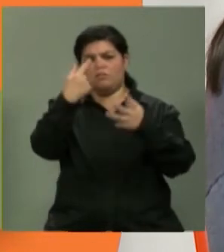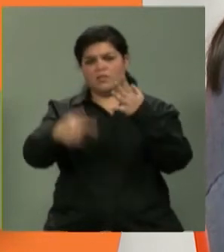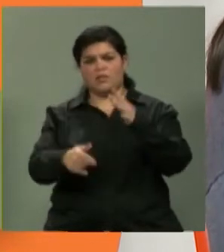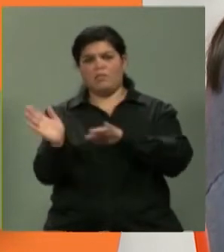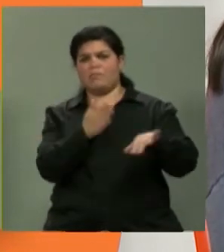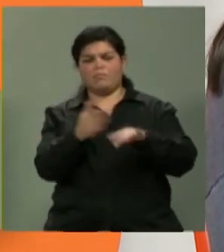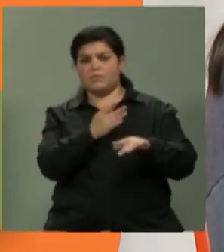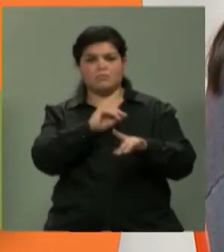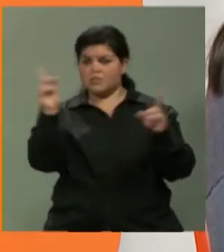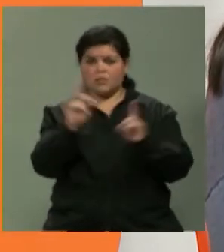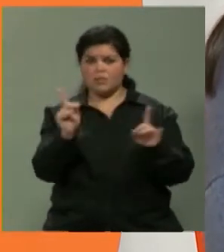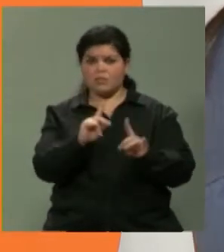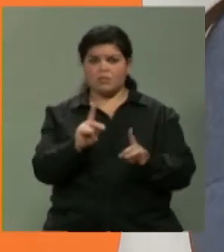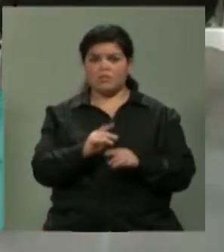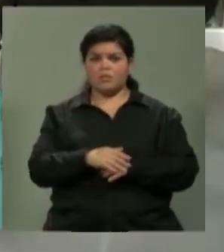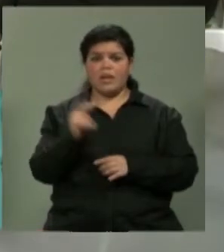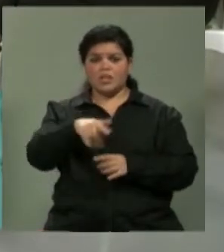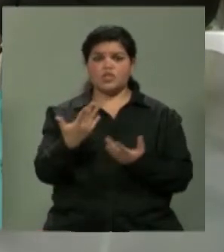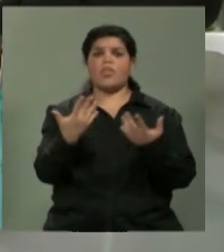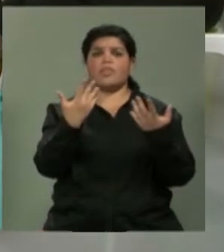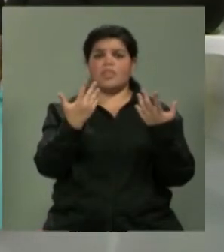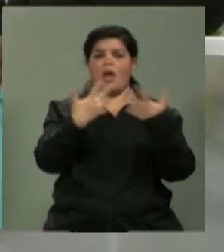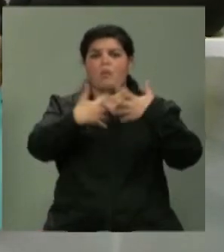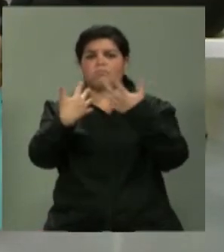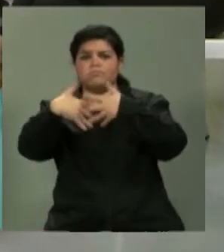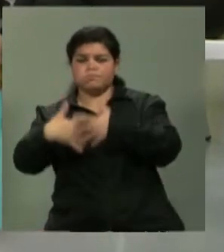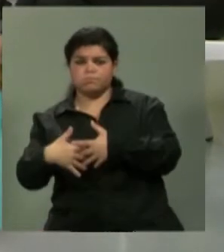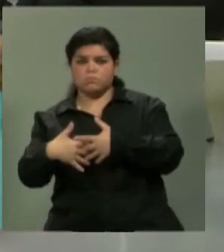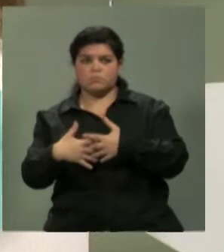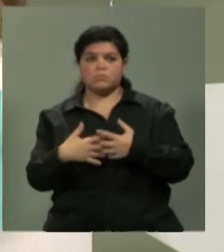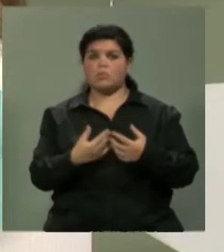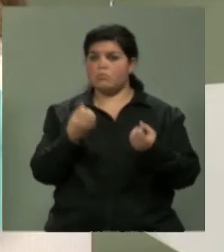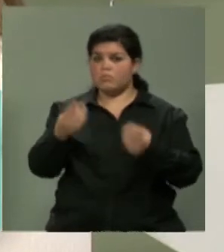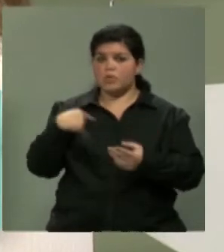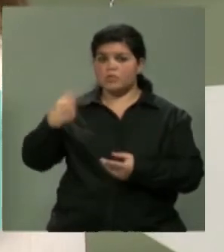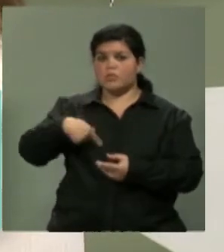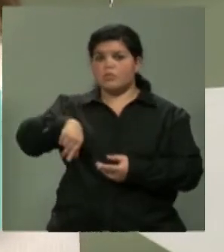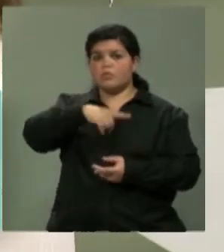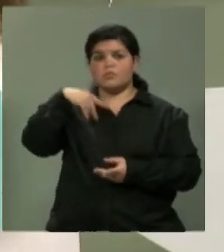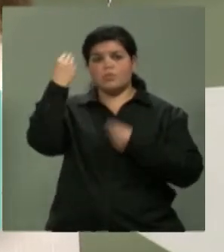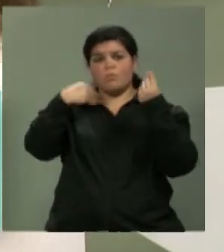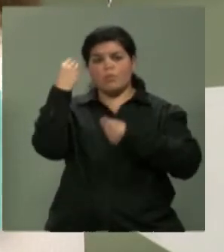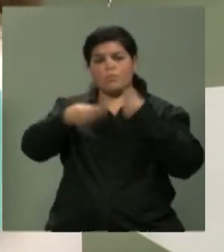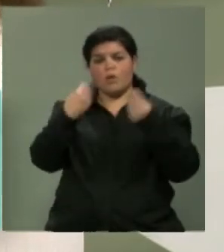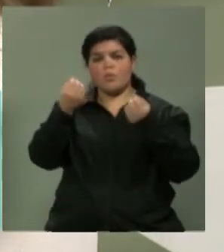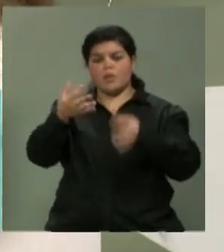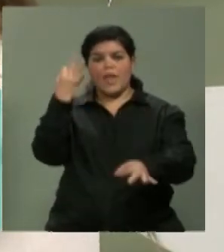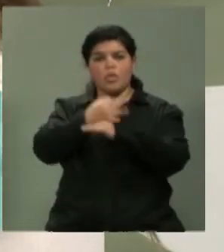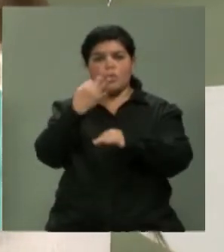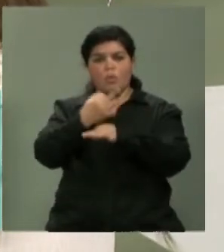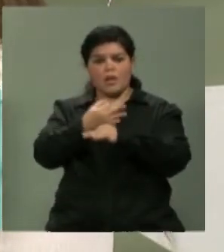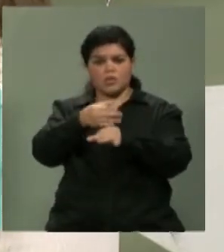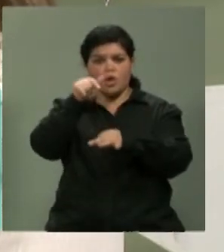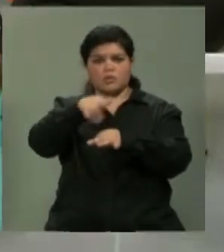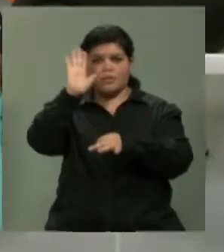O sea, tienen que ser cosas que se complementen. ¿Qué es lo que está pasando? Por eso estamos preocupados por esta discusión, porque vemos que, por ejemplo, la educación sí se está dejando